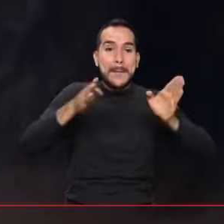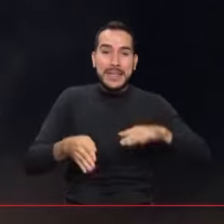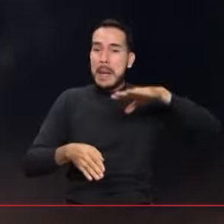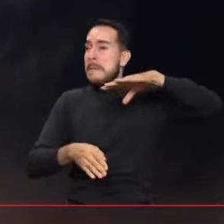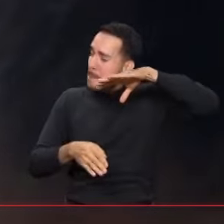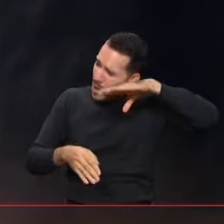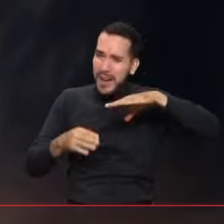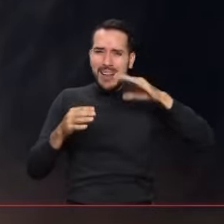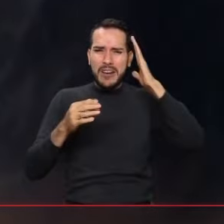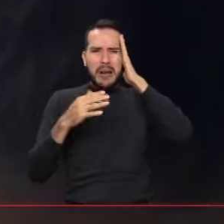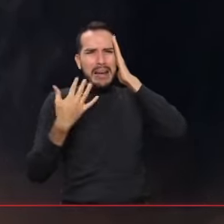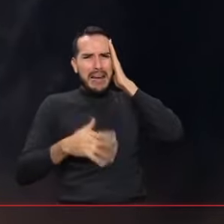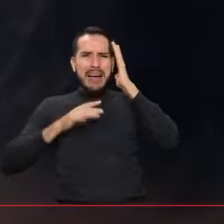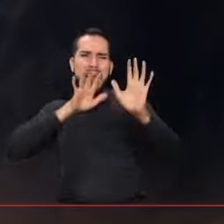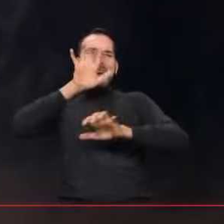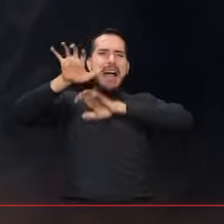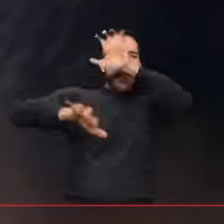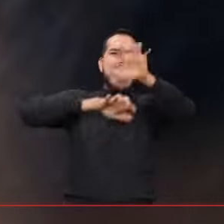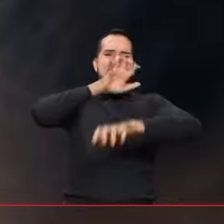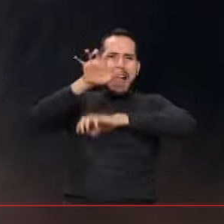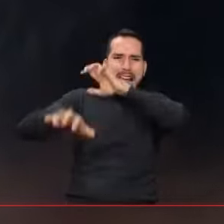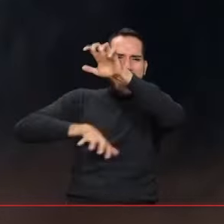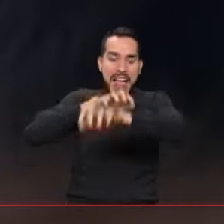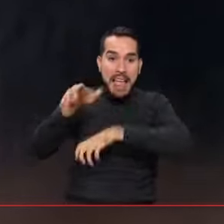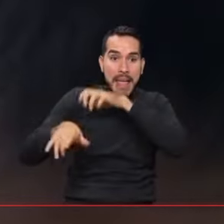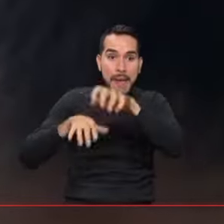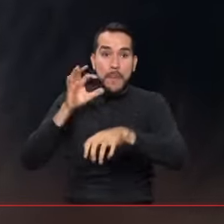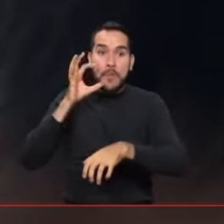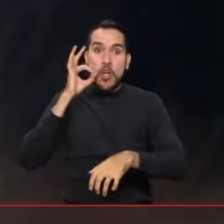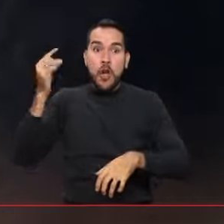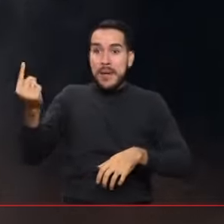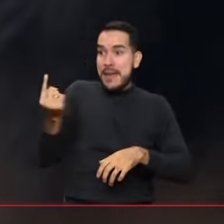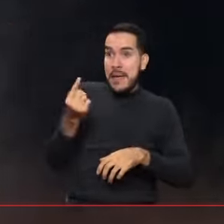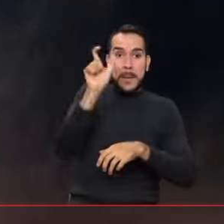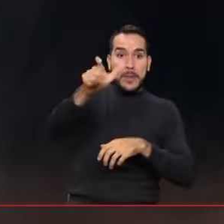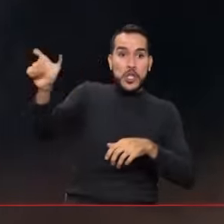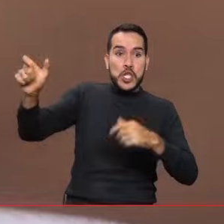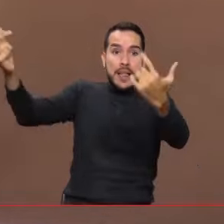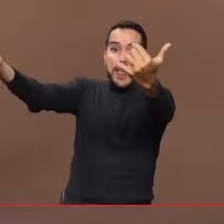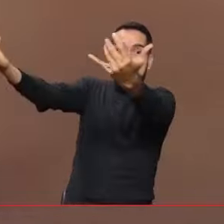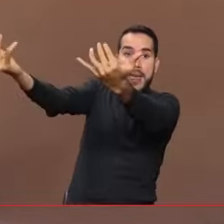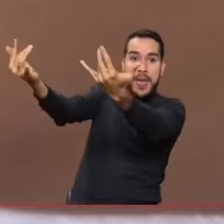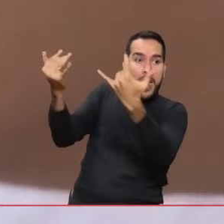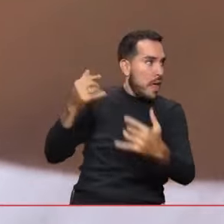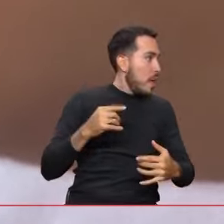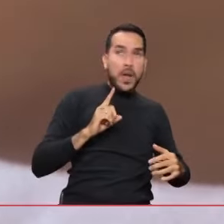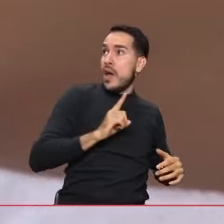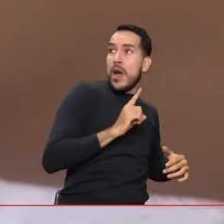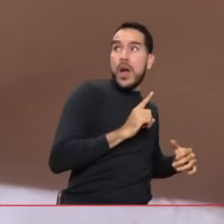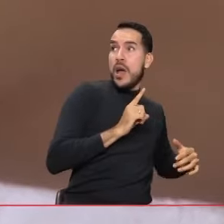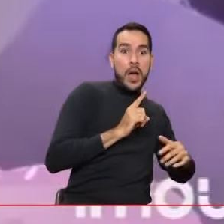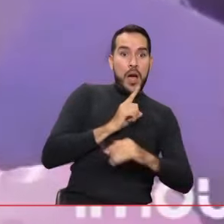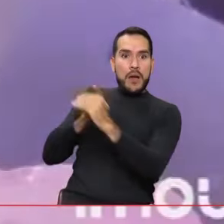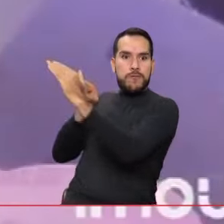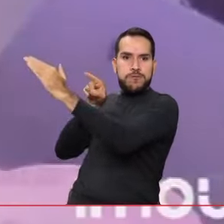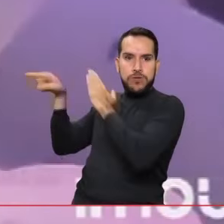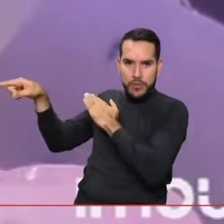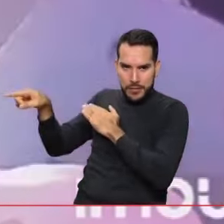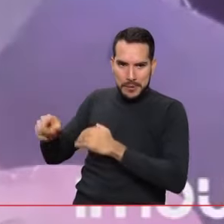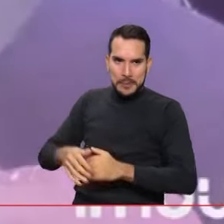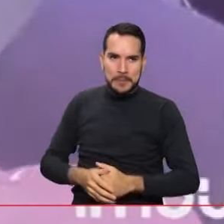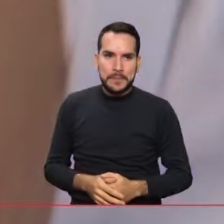a lo que yo gritaba, entonces ahí ya, cuando se vio sorprendido por la gente, sale y se va corriendo. Su reacción y la de algunos residentes del